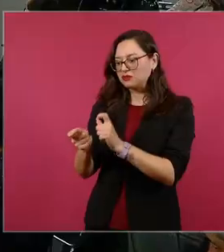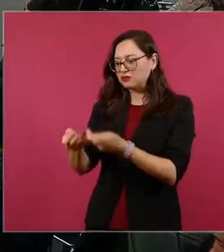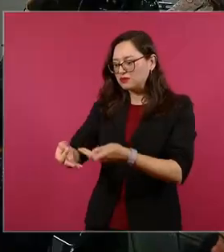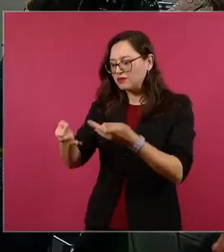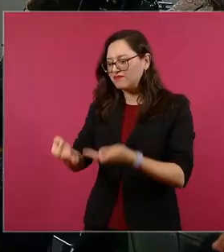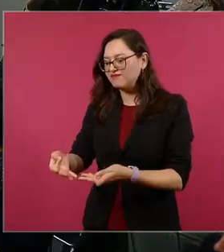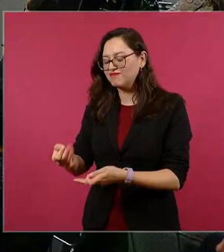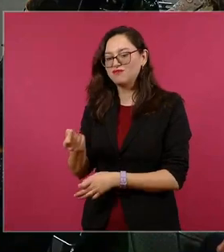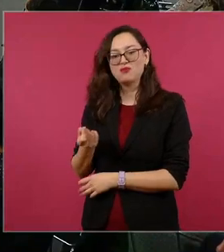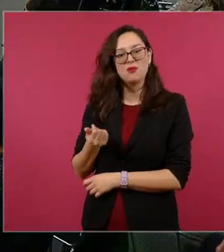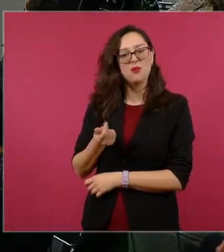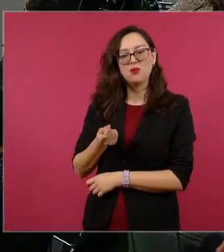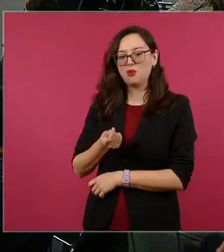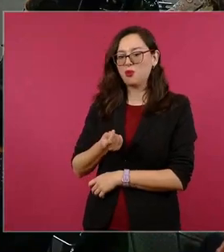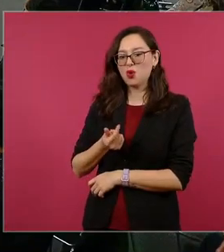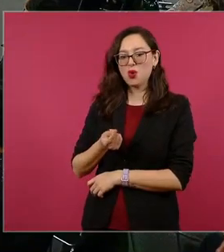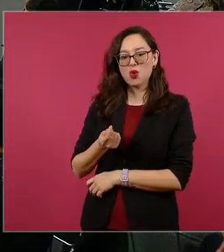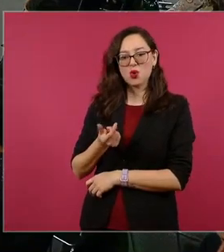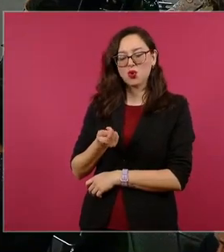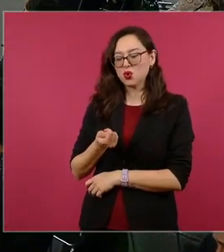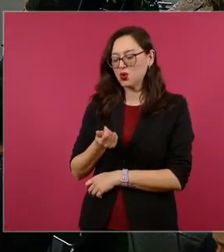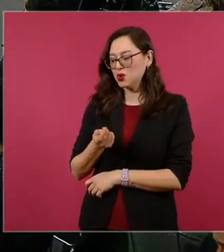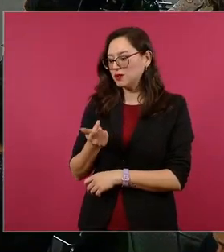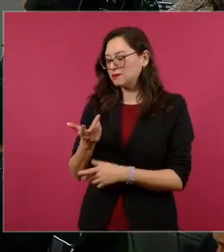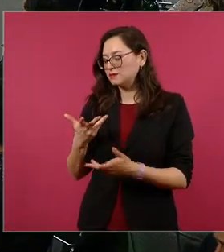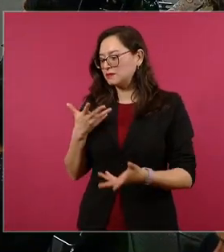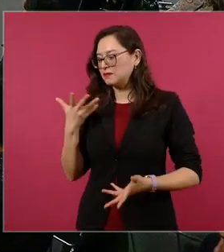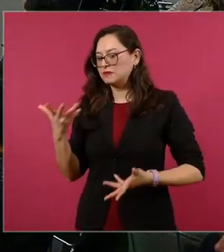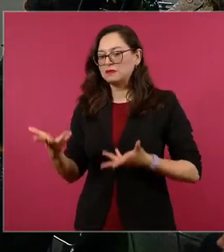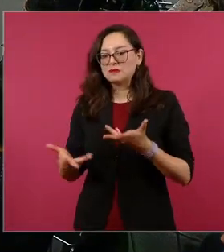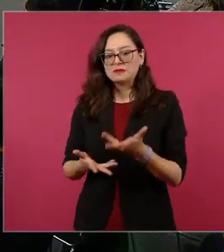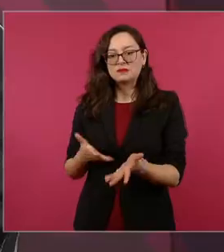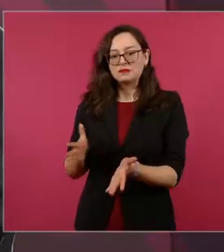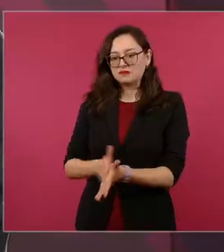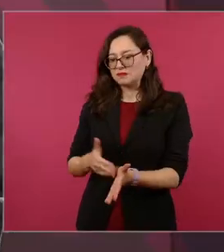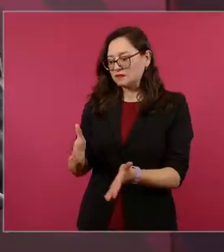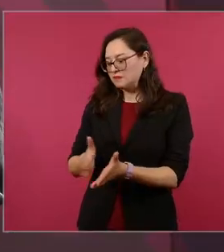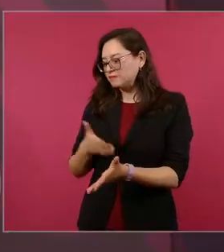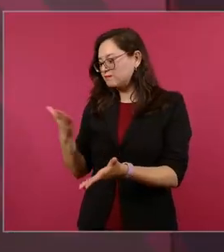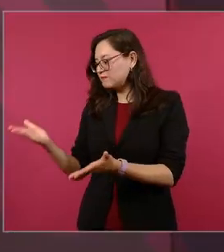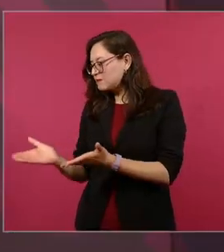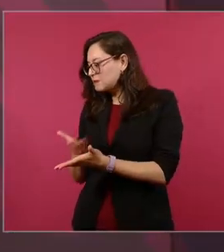de los glifos y los documentos